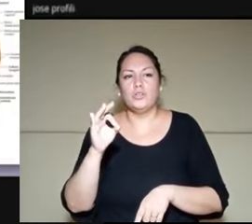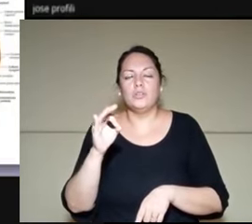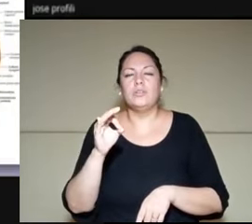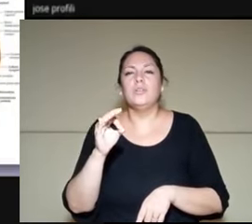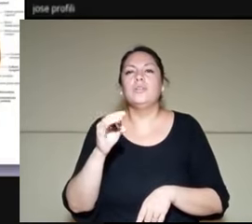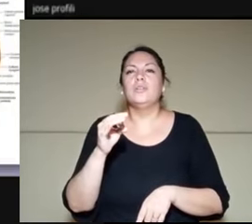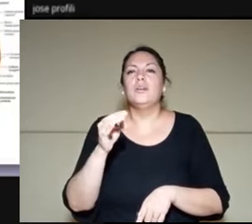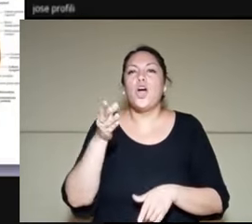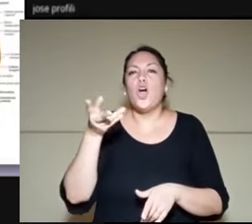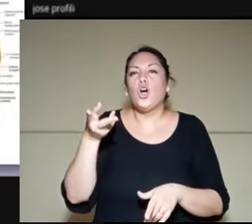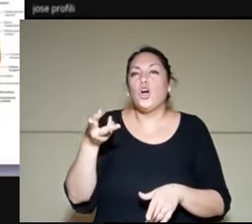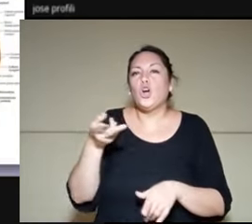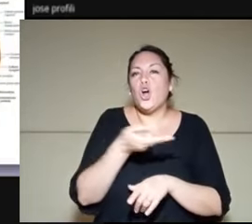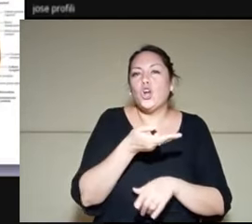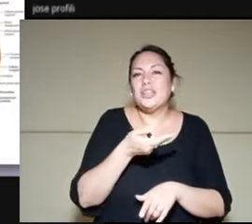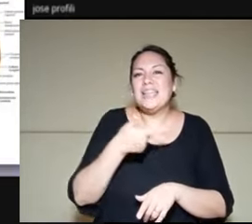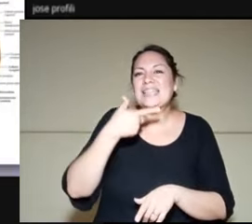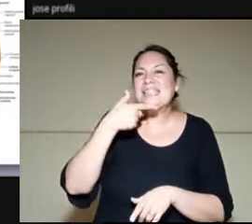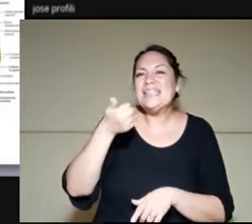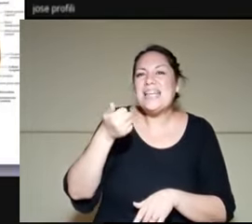corte de tipo